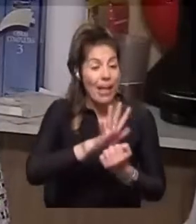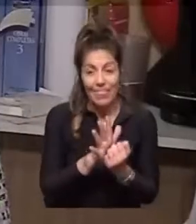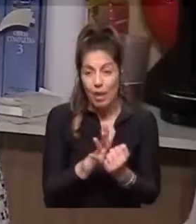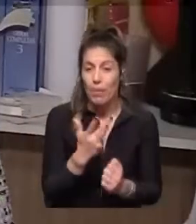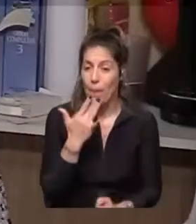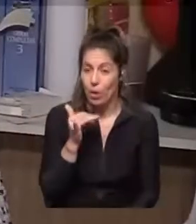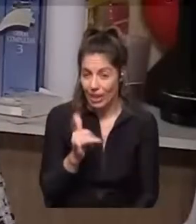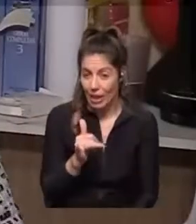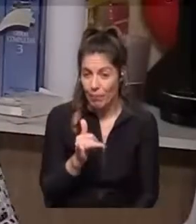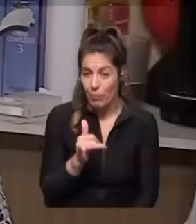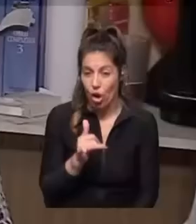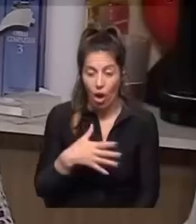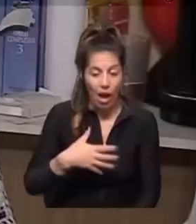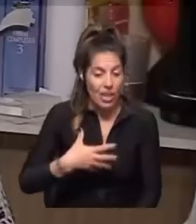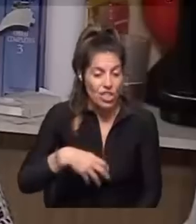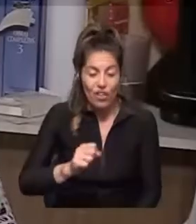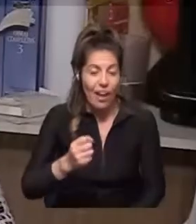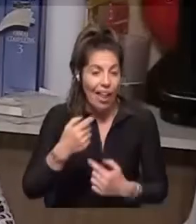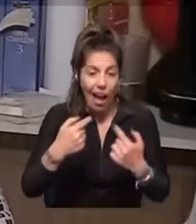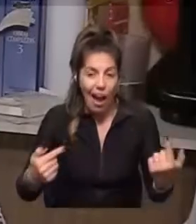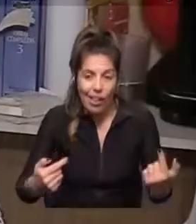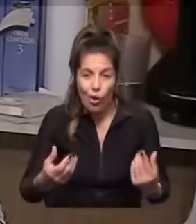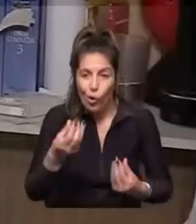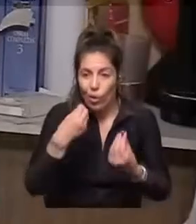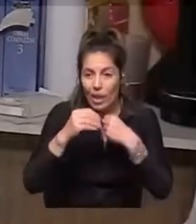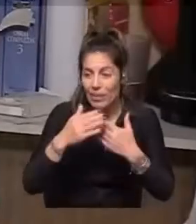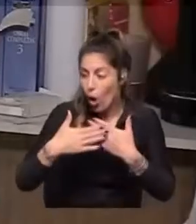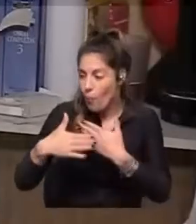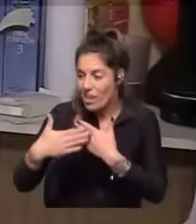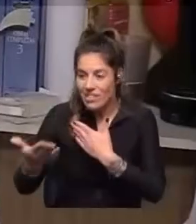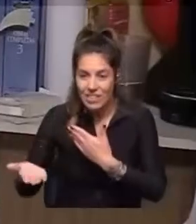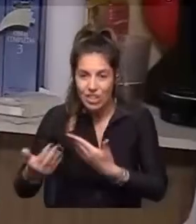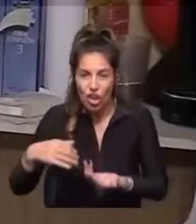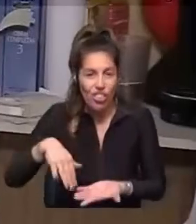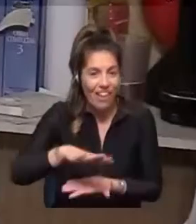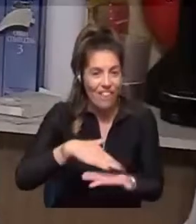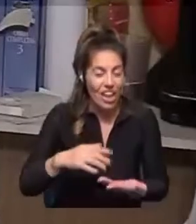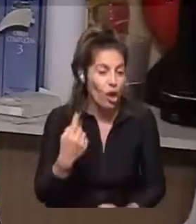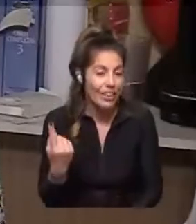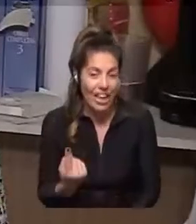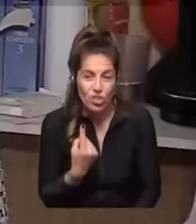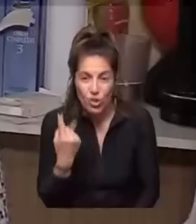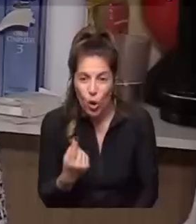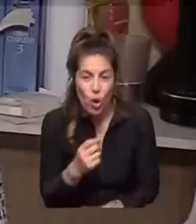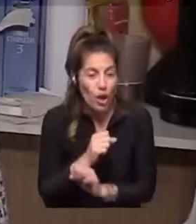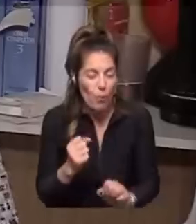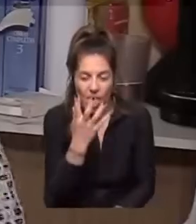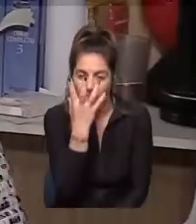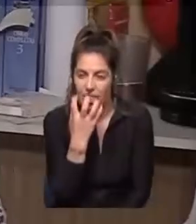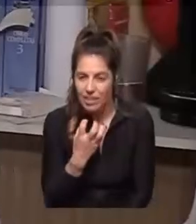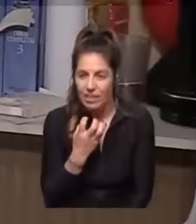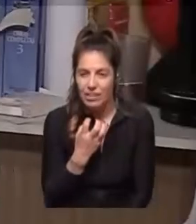alcanzar un canasto con alimentos son vecinos del barrio que está solo y que puede estar triste